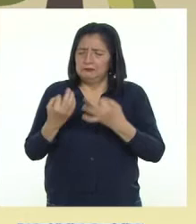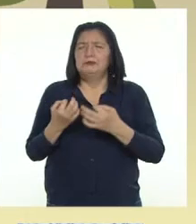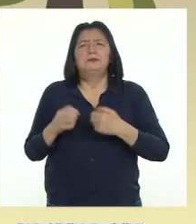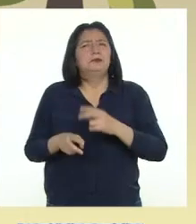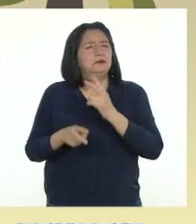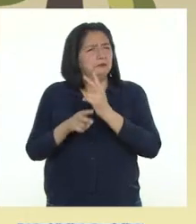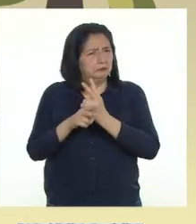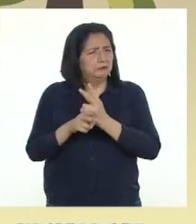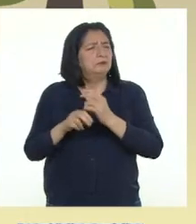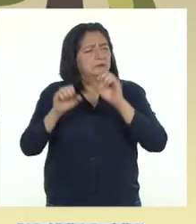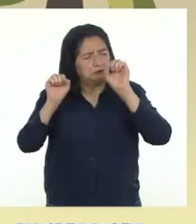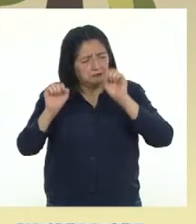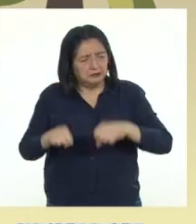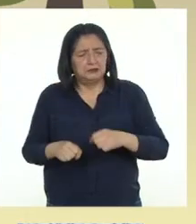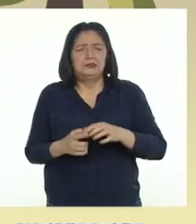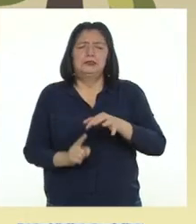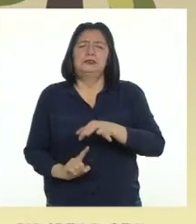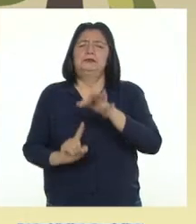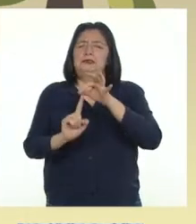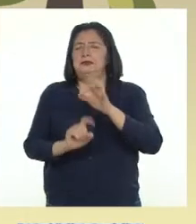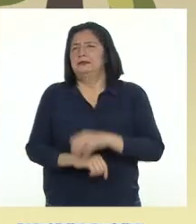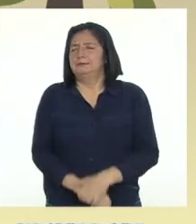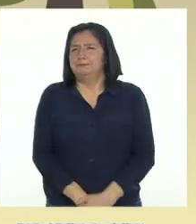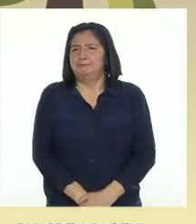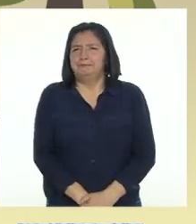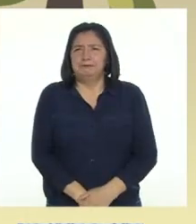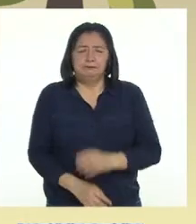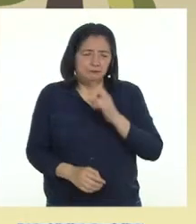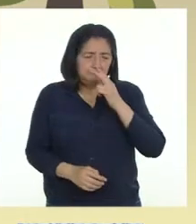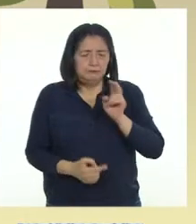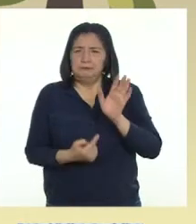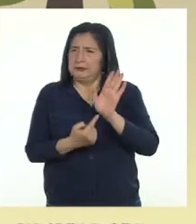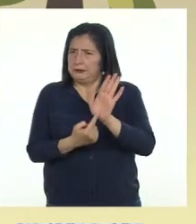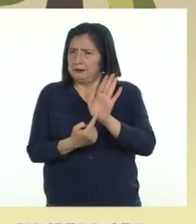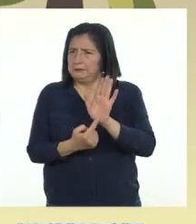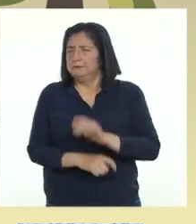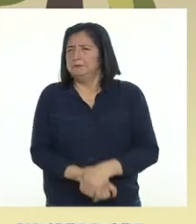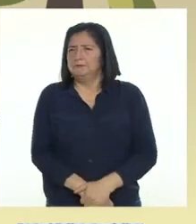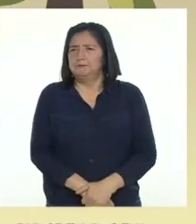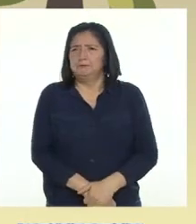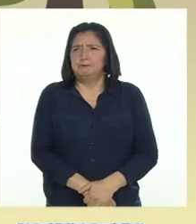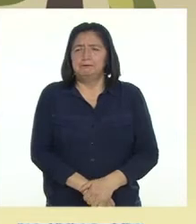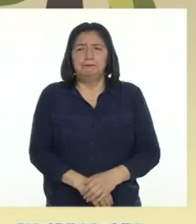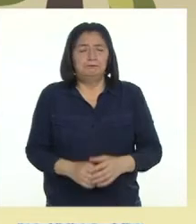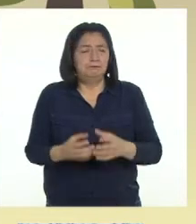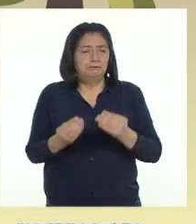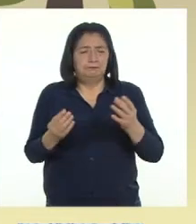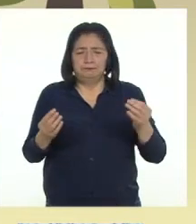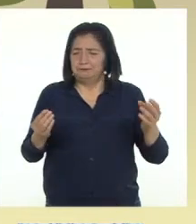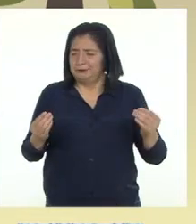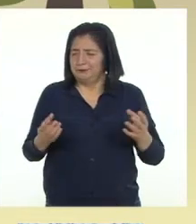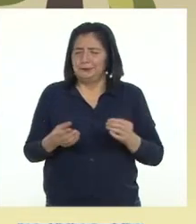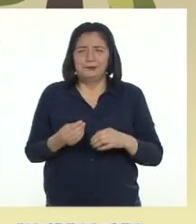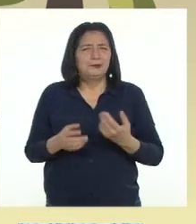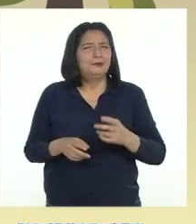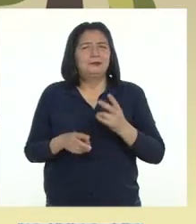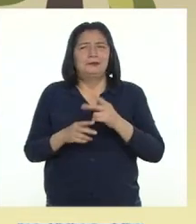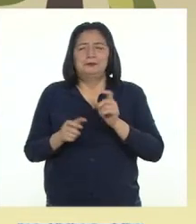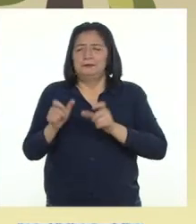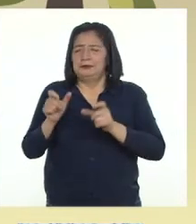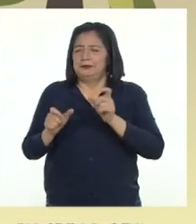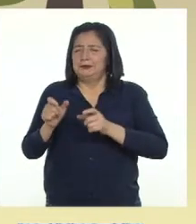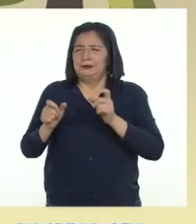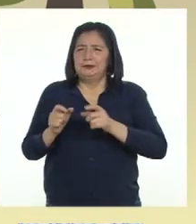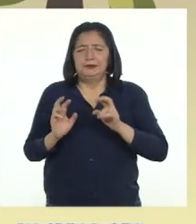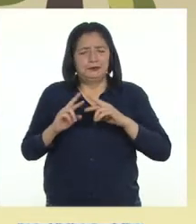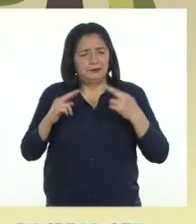Vizcacha es muy especial. ¡Miren esto! Muchas vizcachas y personas